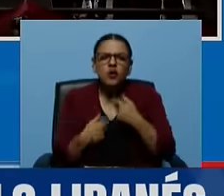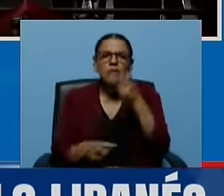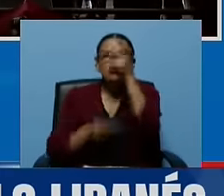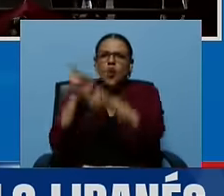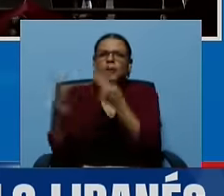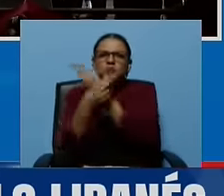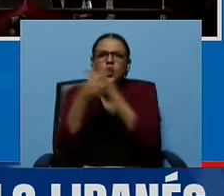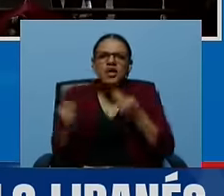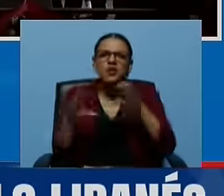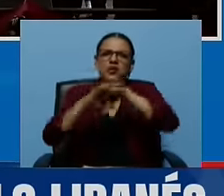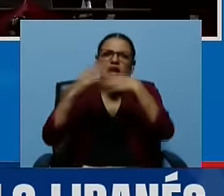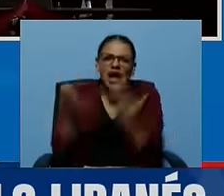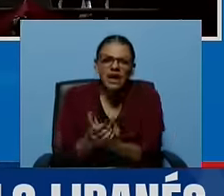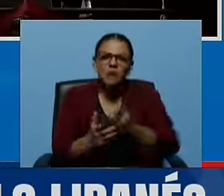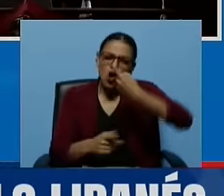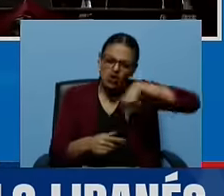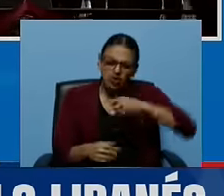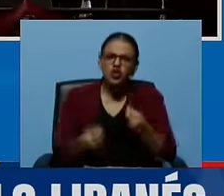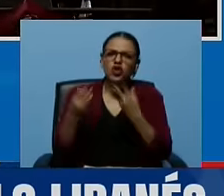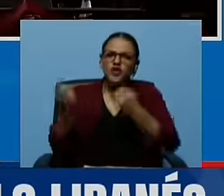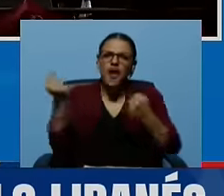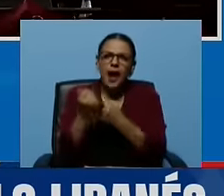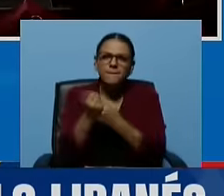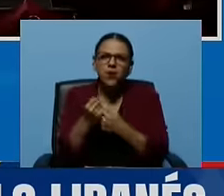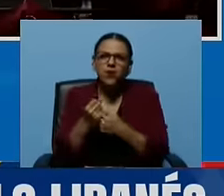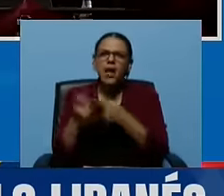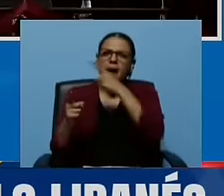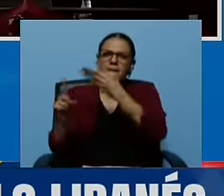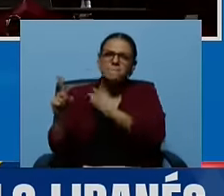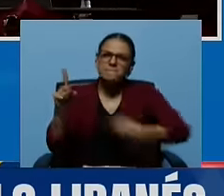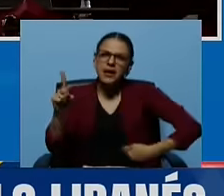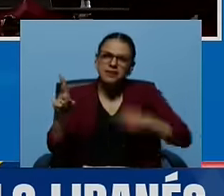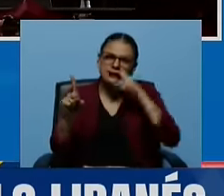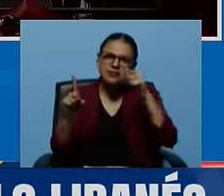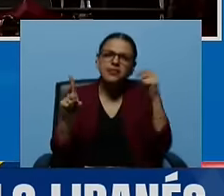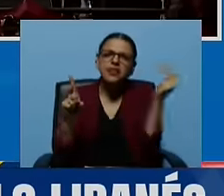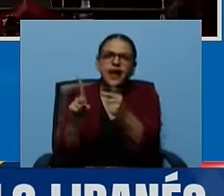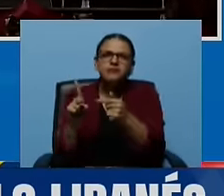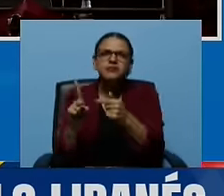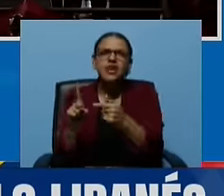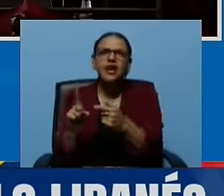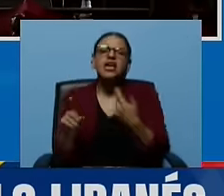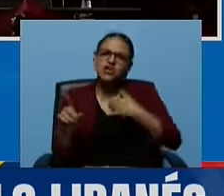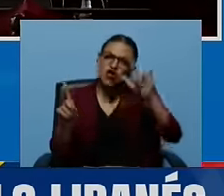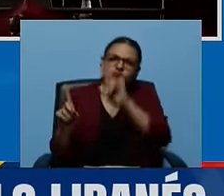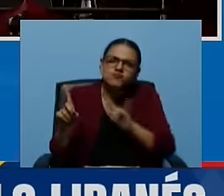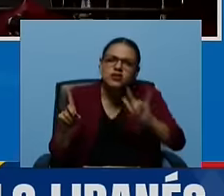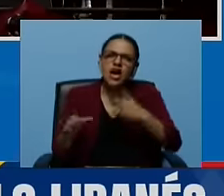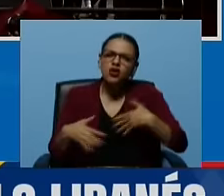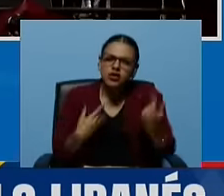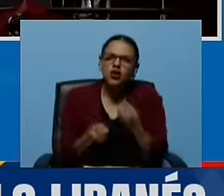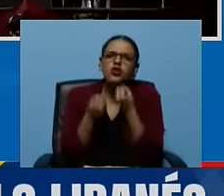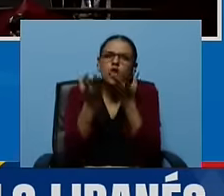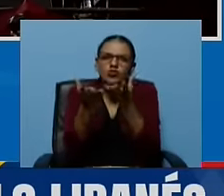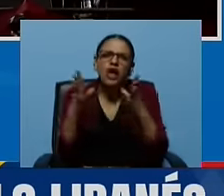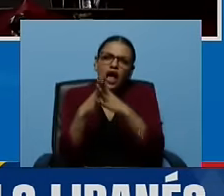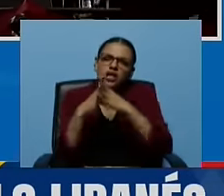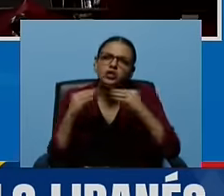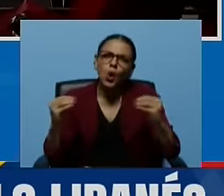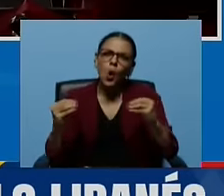en el mundo. Cuente con nuestro apoyo, excelentísimo presidente, y quiero comentarle a